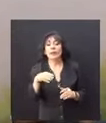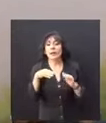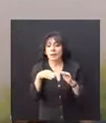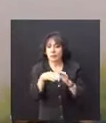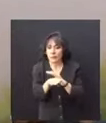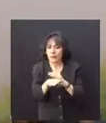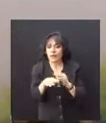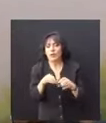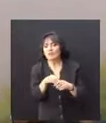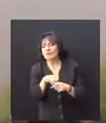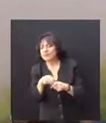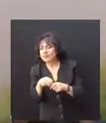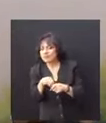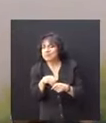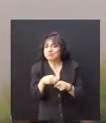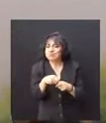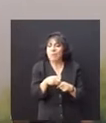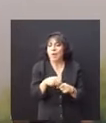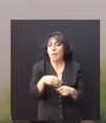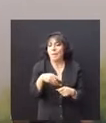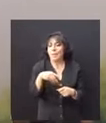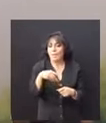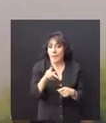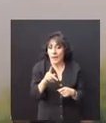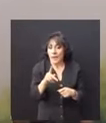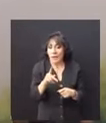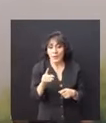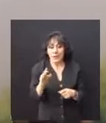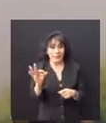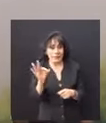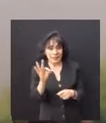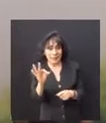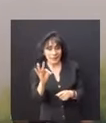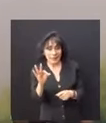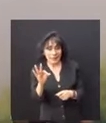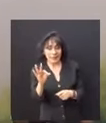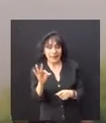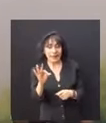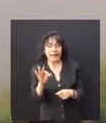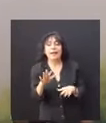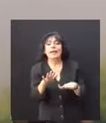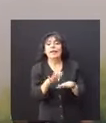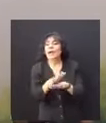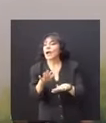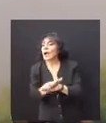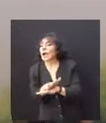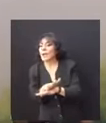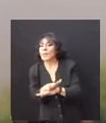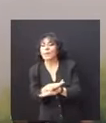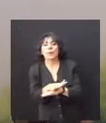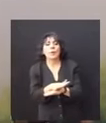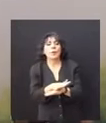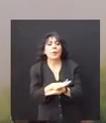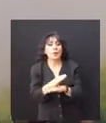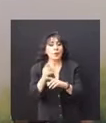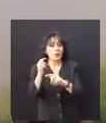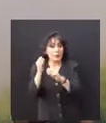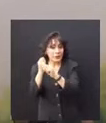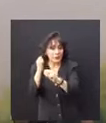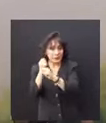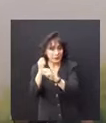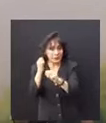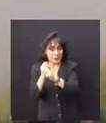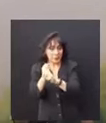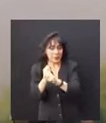saturada. Entonces, que puedan hacer ahí el transbordo al metro o que